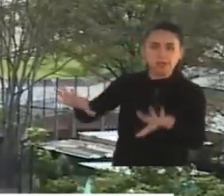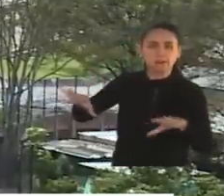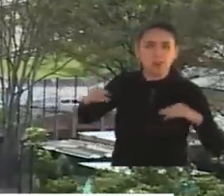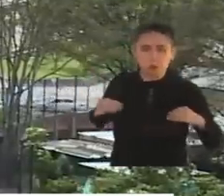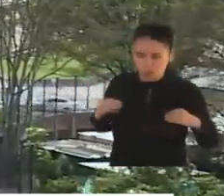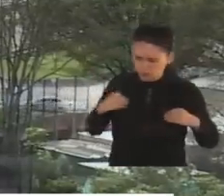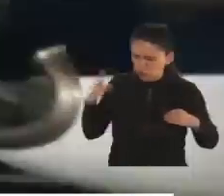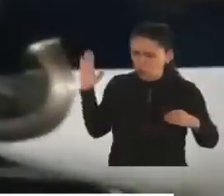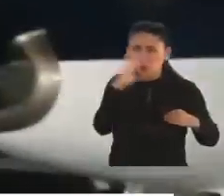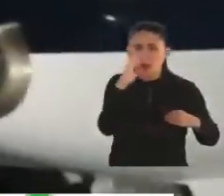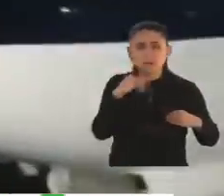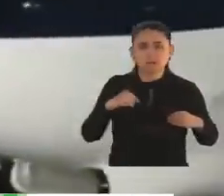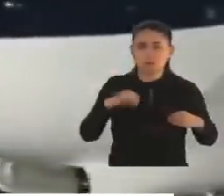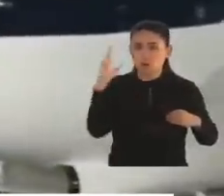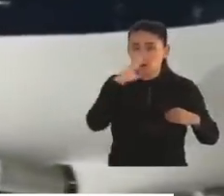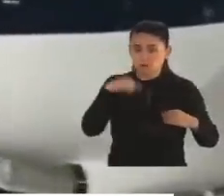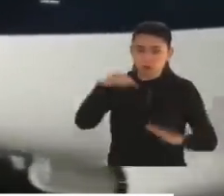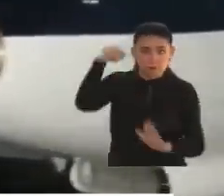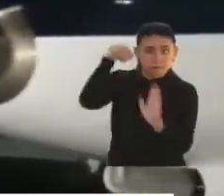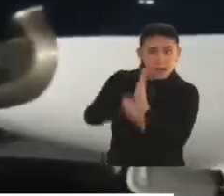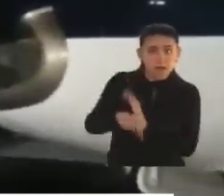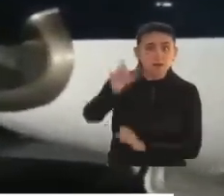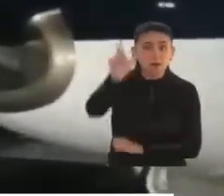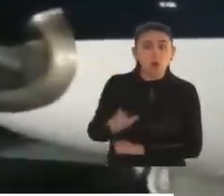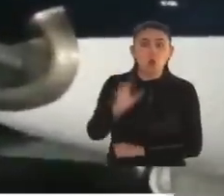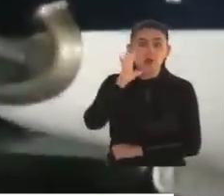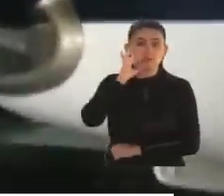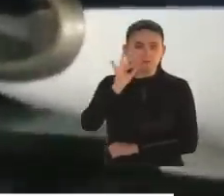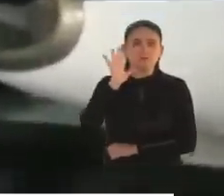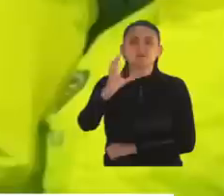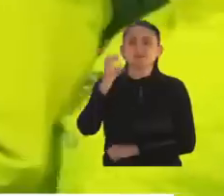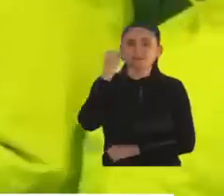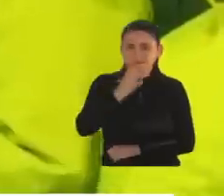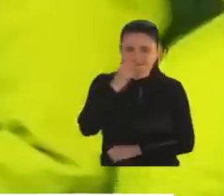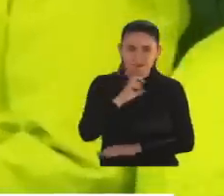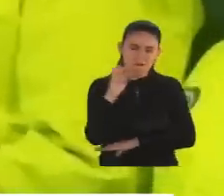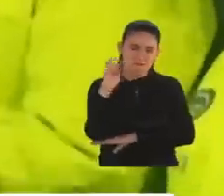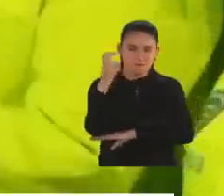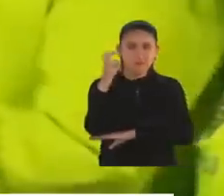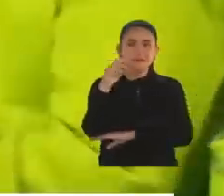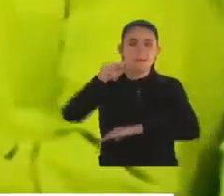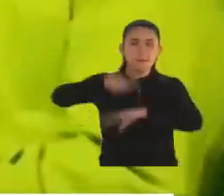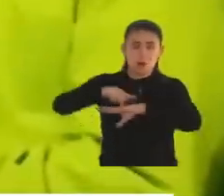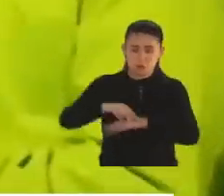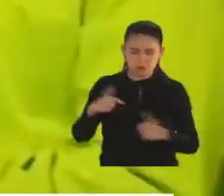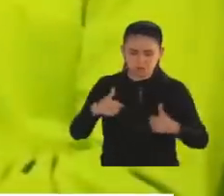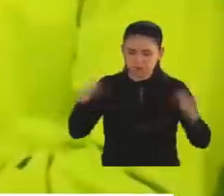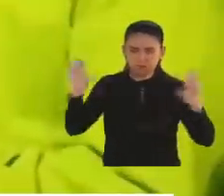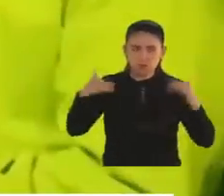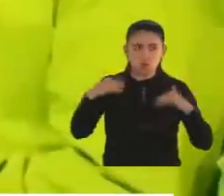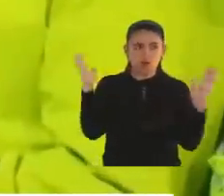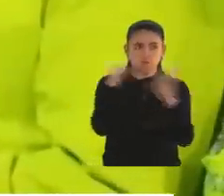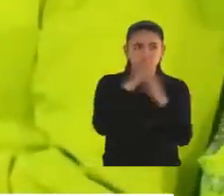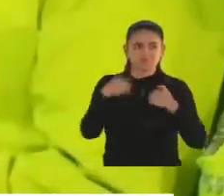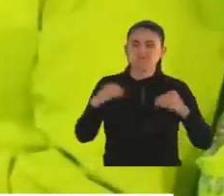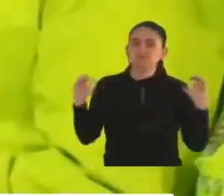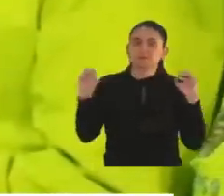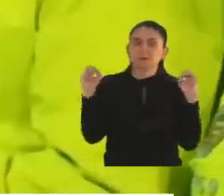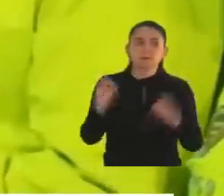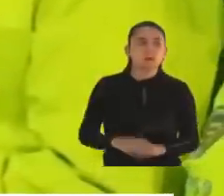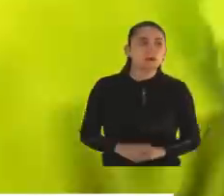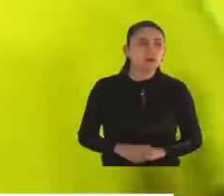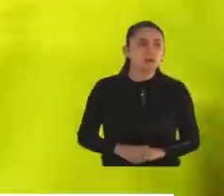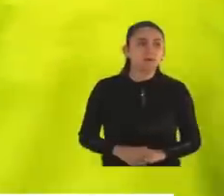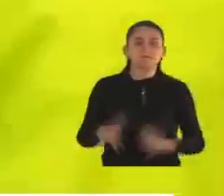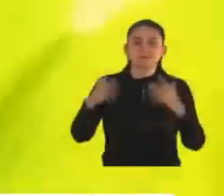Zúñiga, la octava persona capturada por el asesinato del fiscal Marcelo Pecci, de todos los cargos por el asesinato de este fiscal paraguayo. En la audiencia